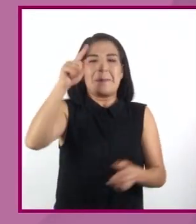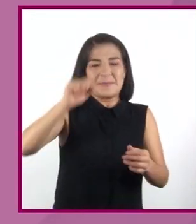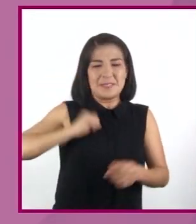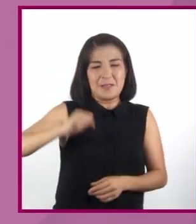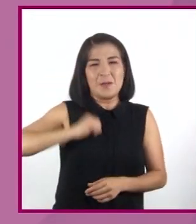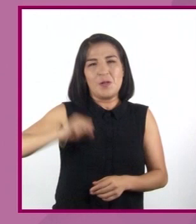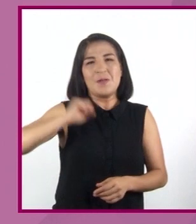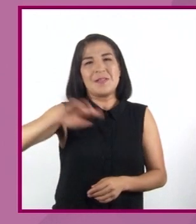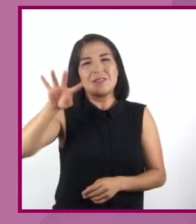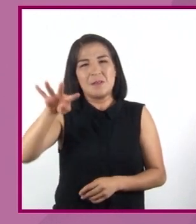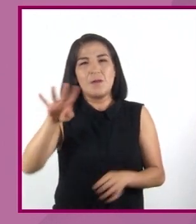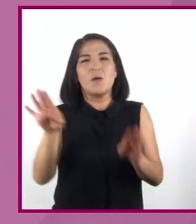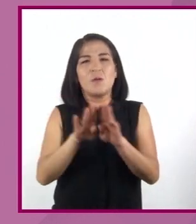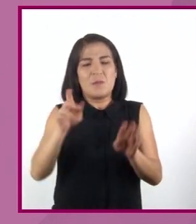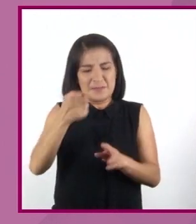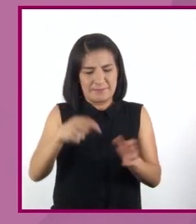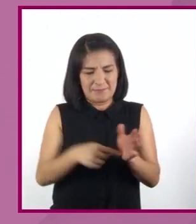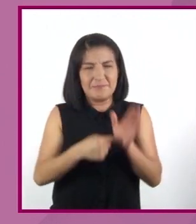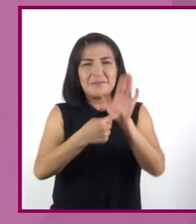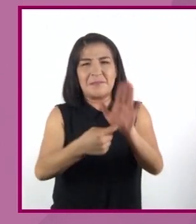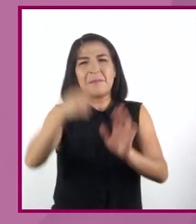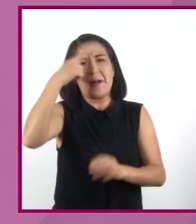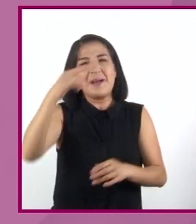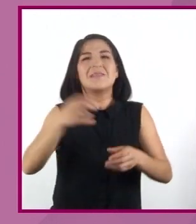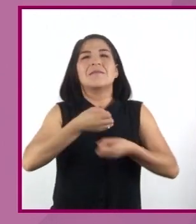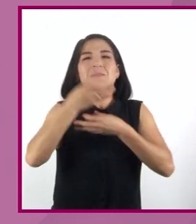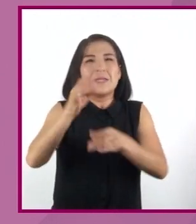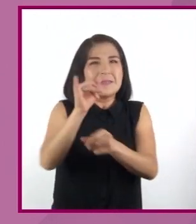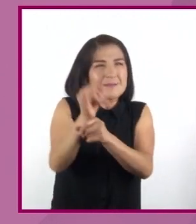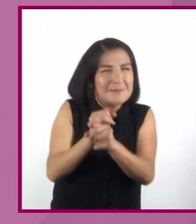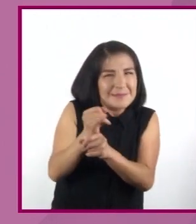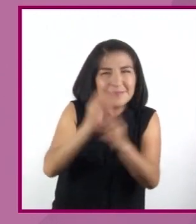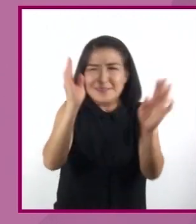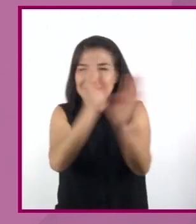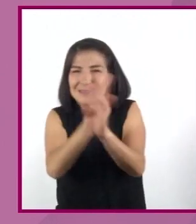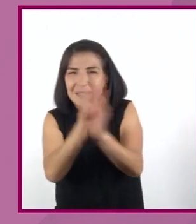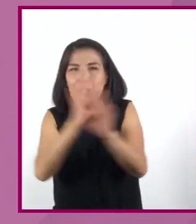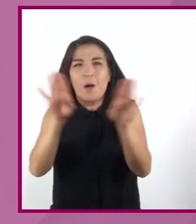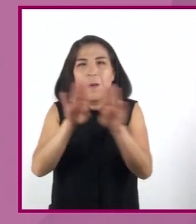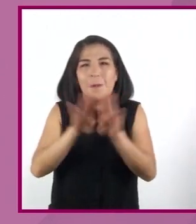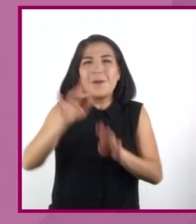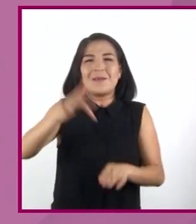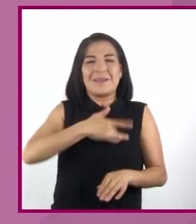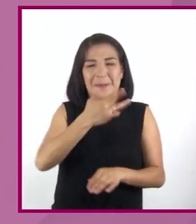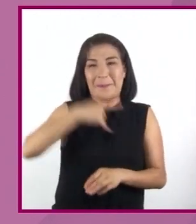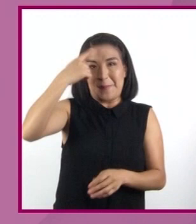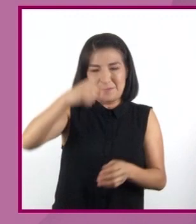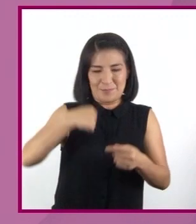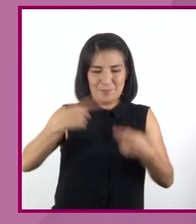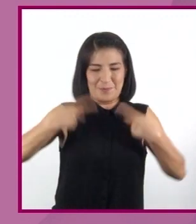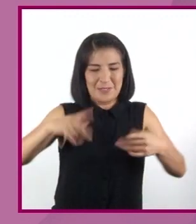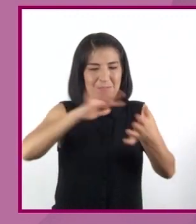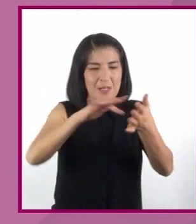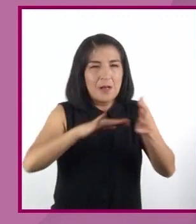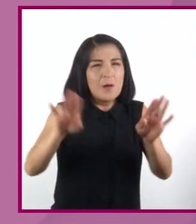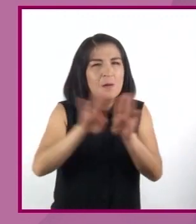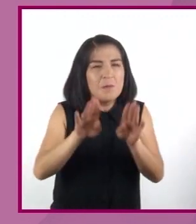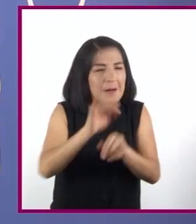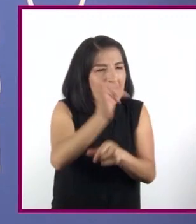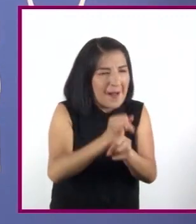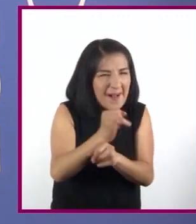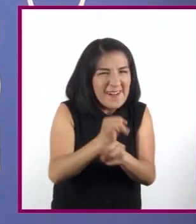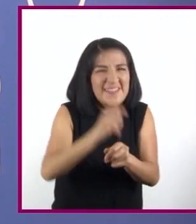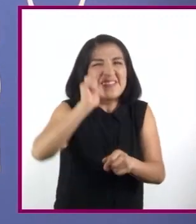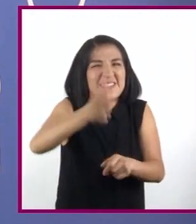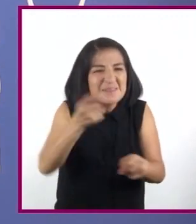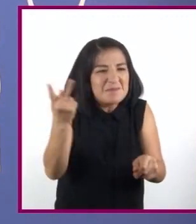temática principal de este tipo de narraciones es la intriga, en donde se pretende que el lector desee buscar y descubrir el enigma del crimen. ¿Qué